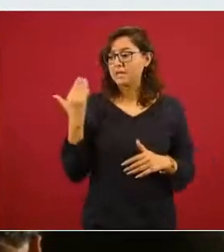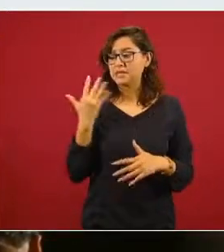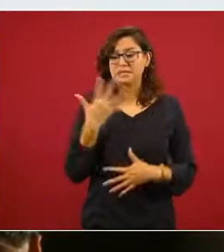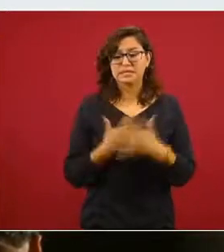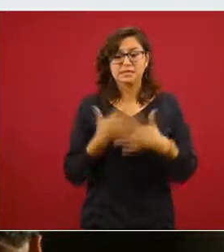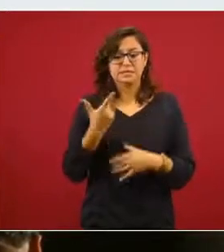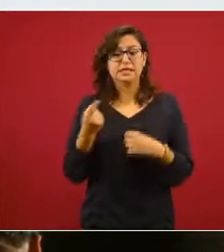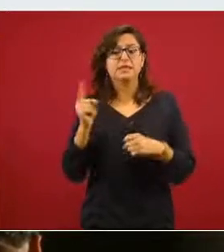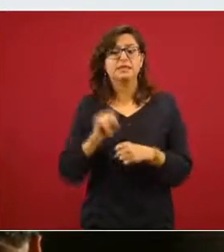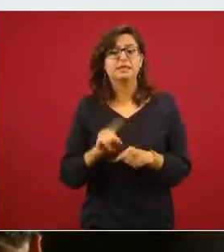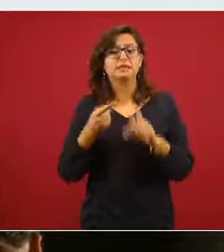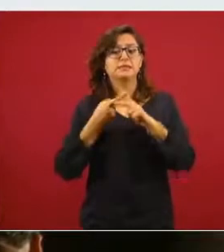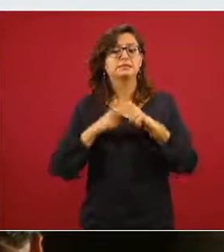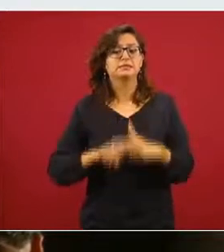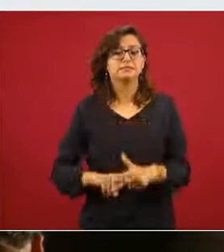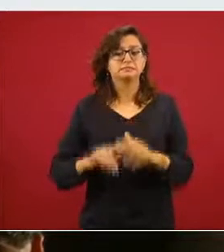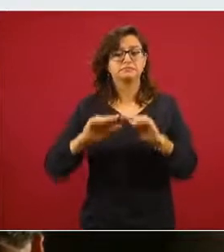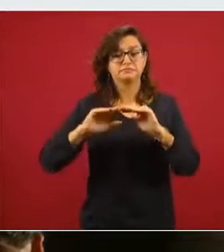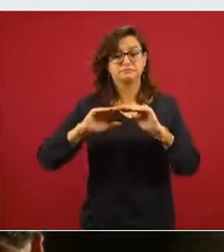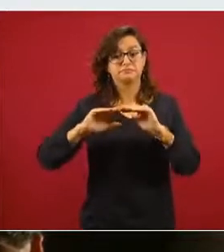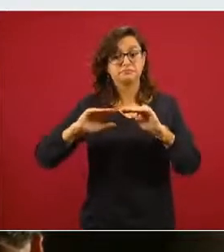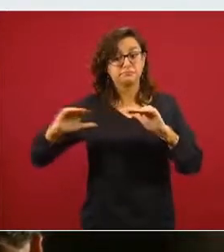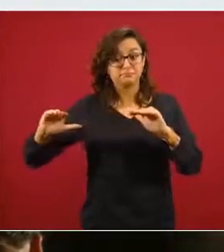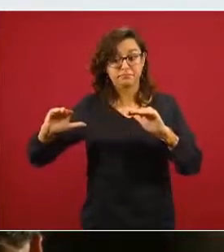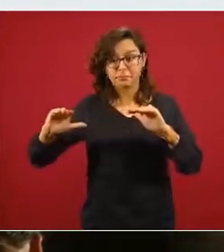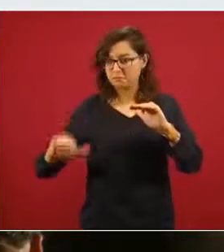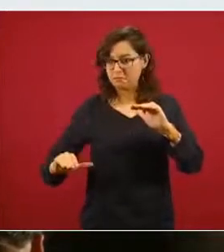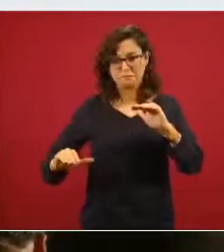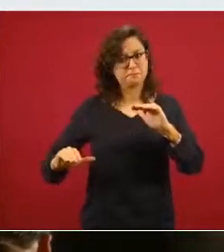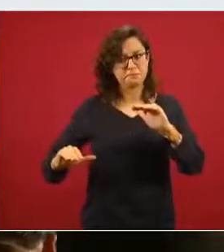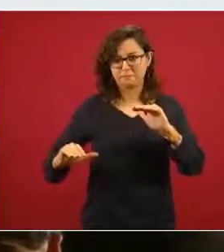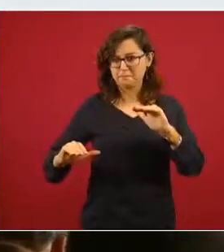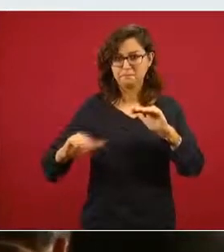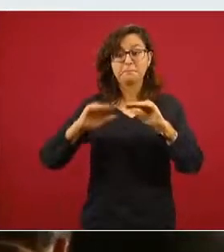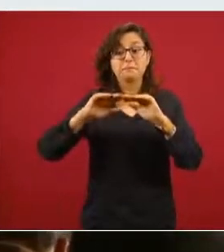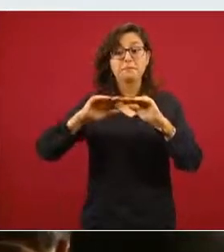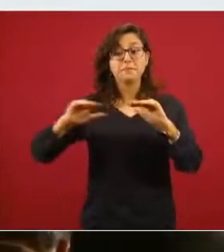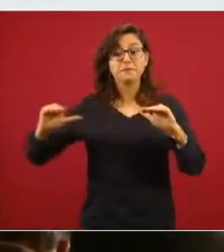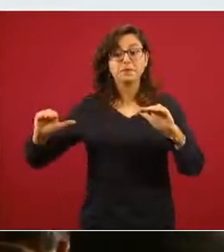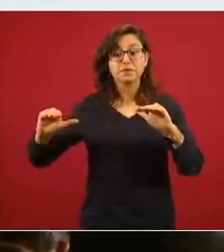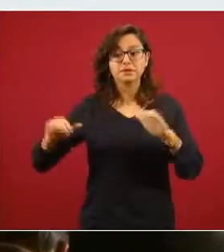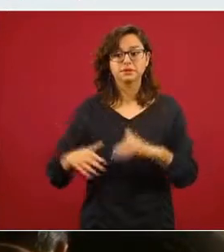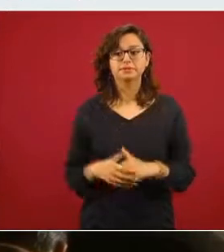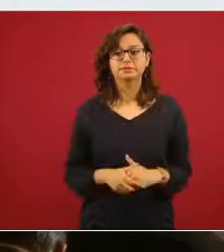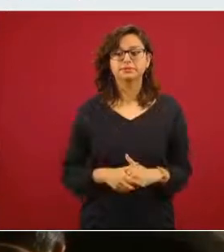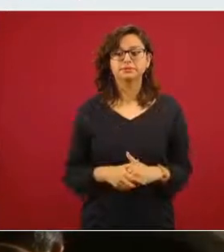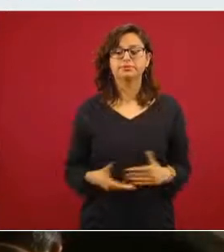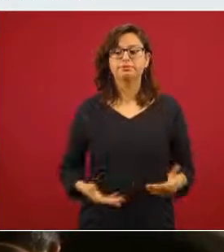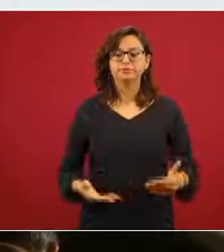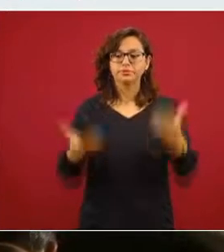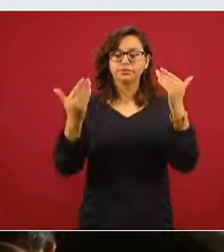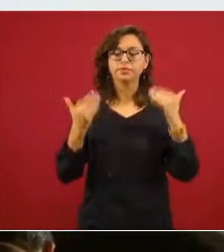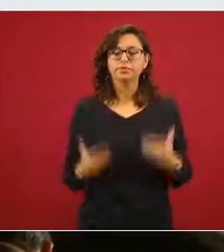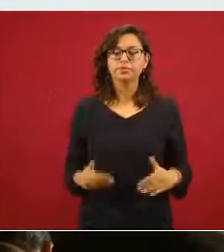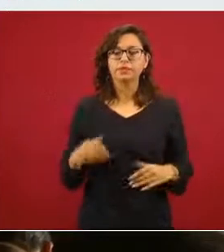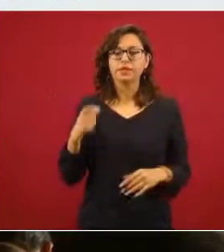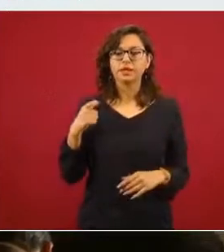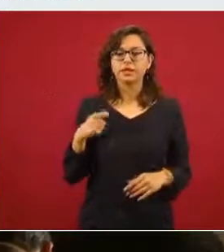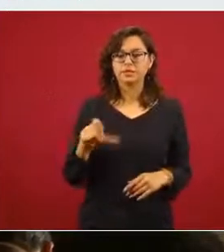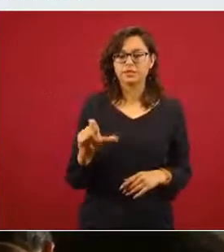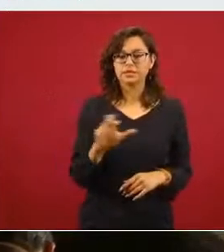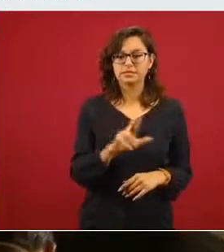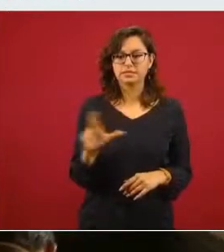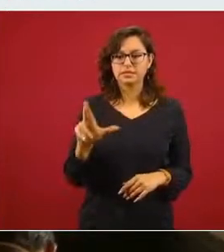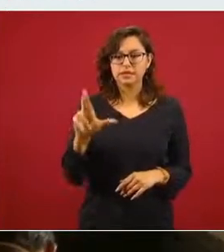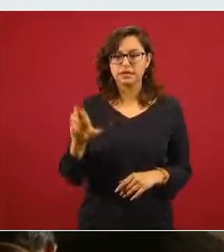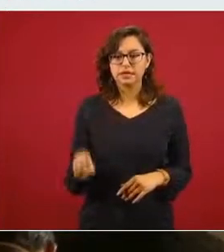quincena de agosto tenemos ya estabilidad, todavía no descenso. Querétaro. La siguiente. Quintana Roo es